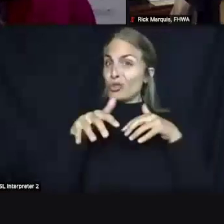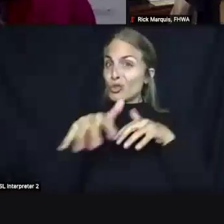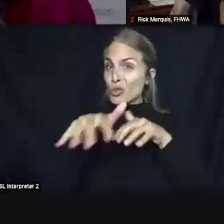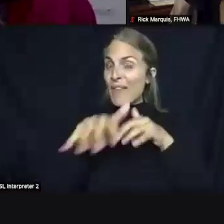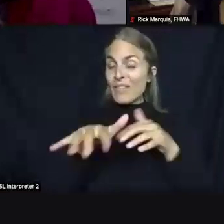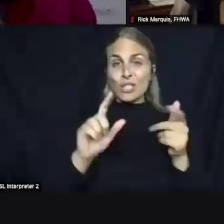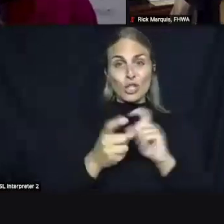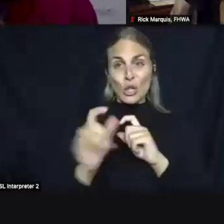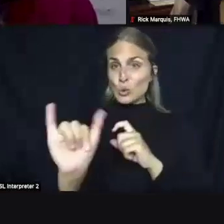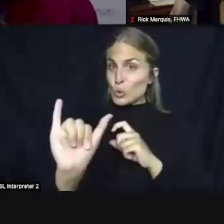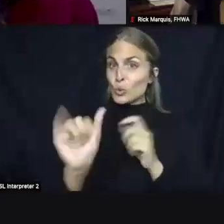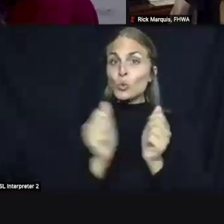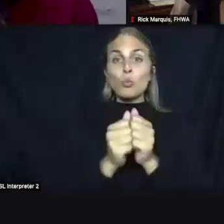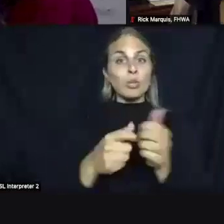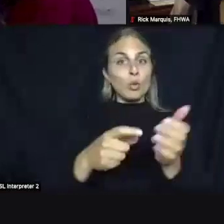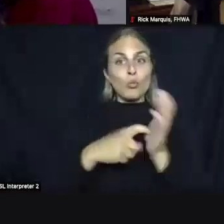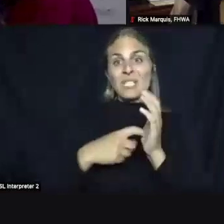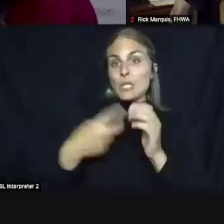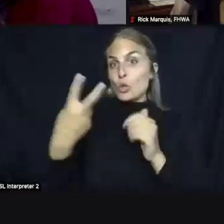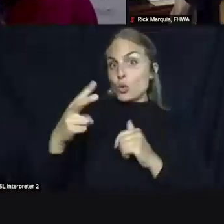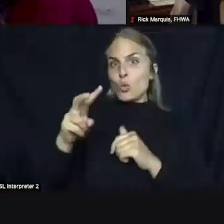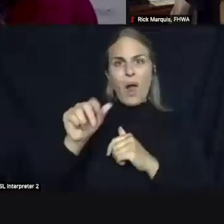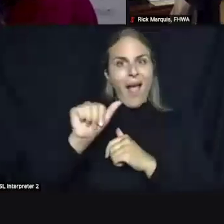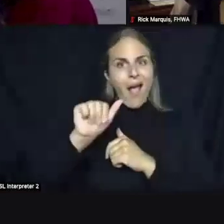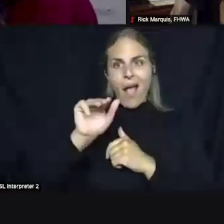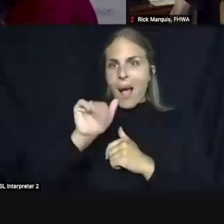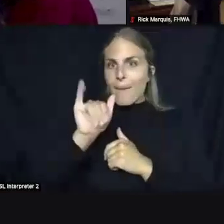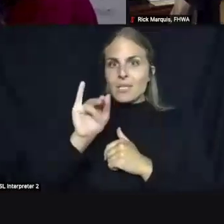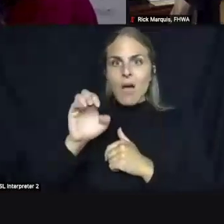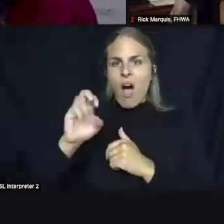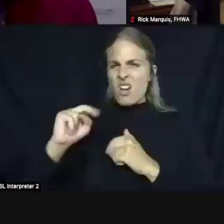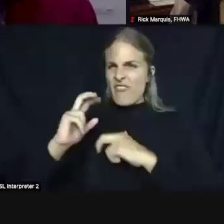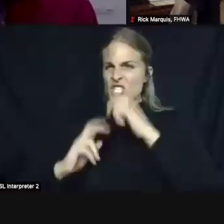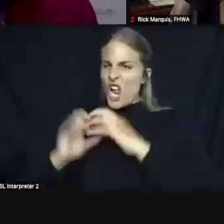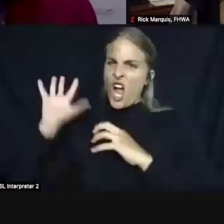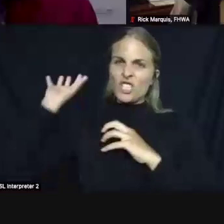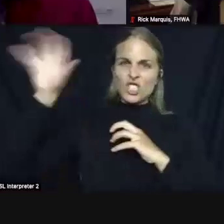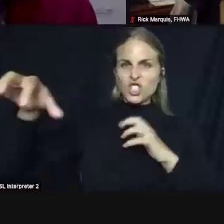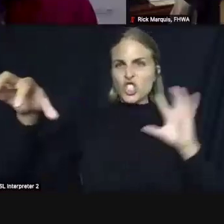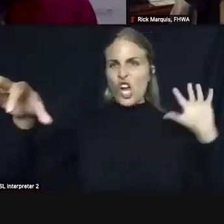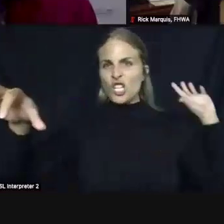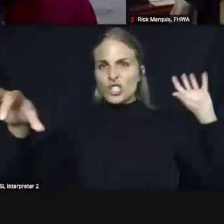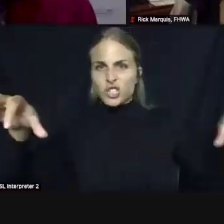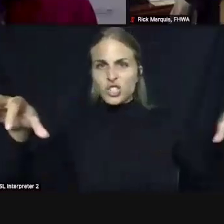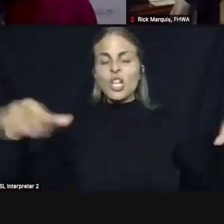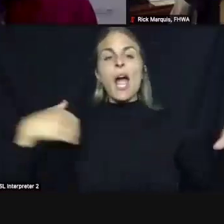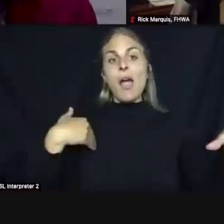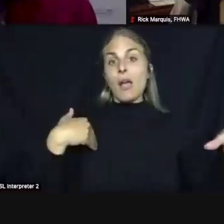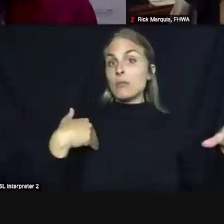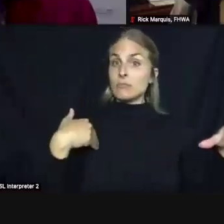varios cambios en la comunidad. Hay mucho tráfico con